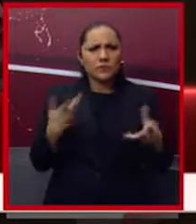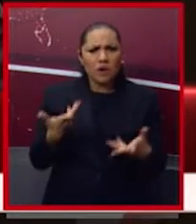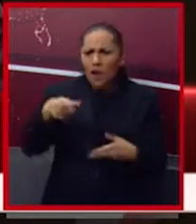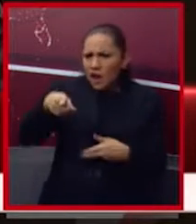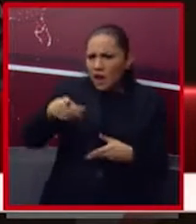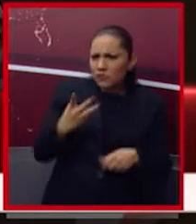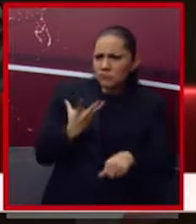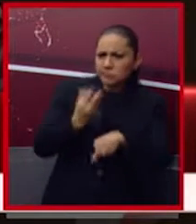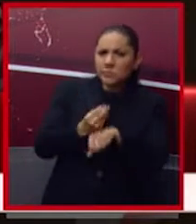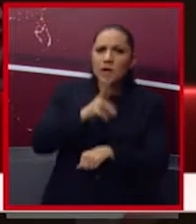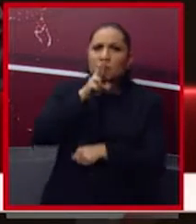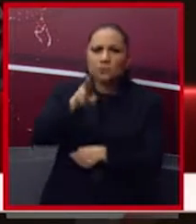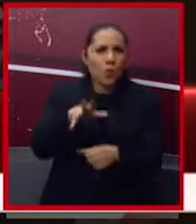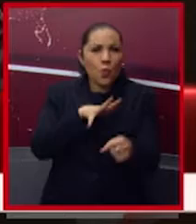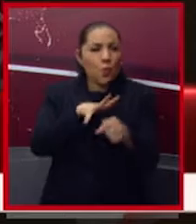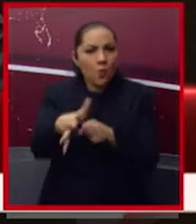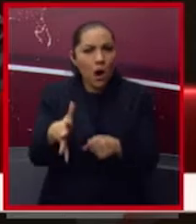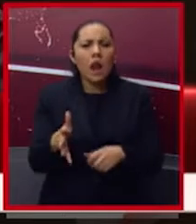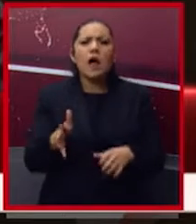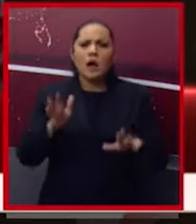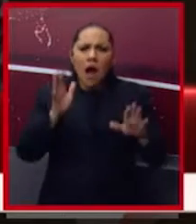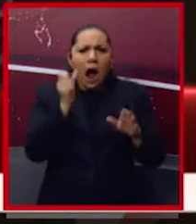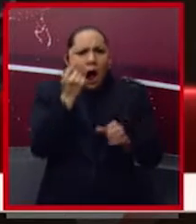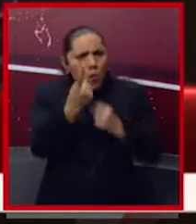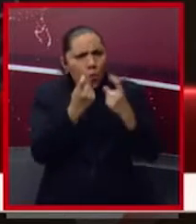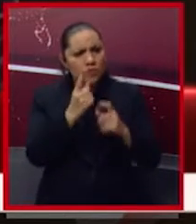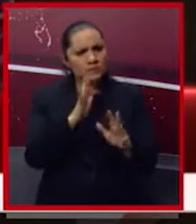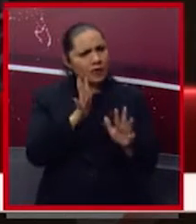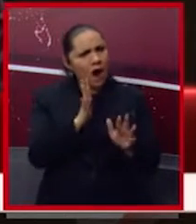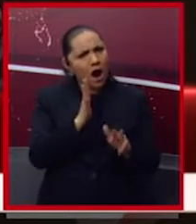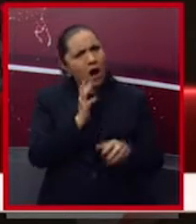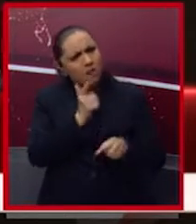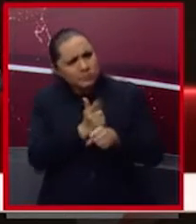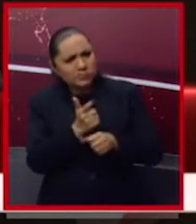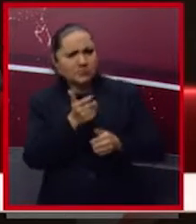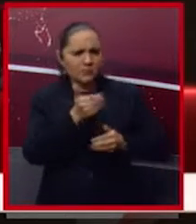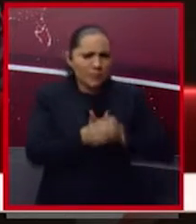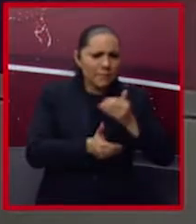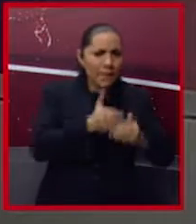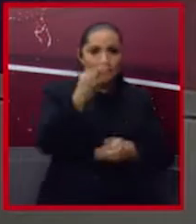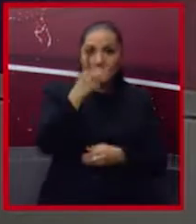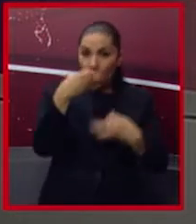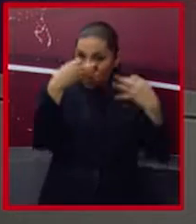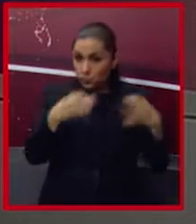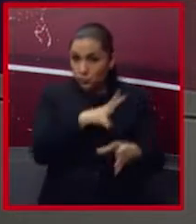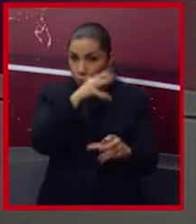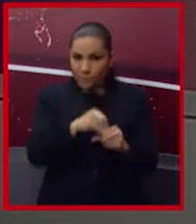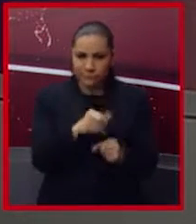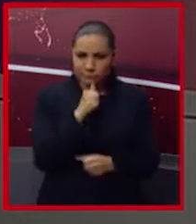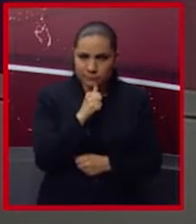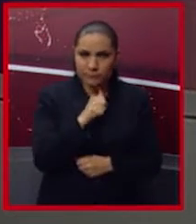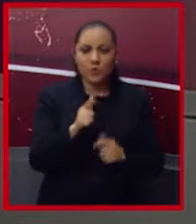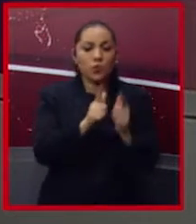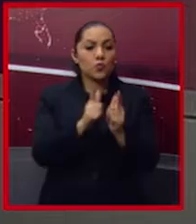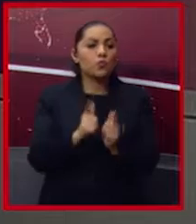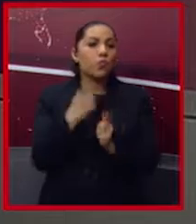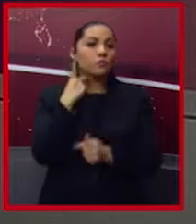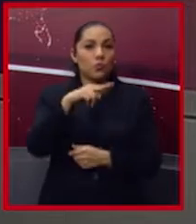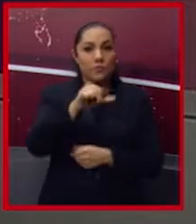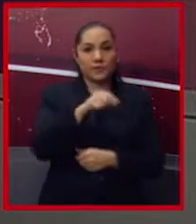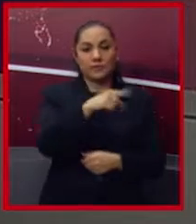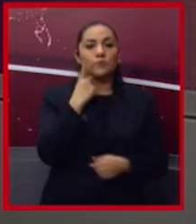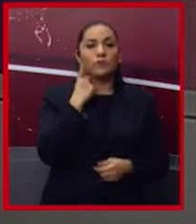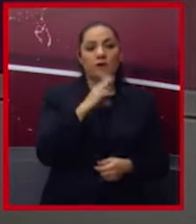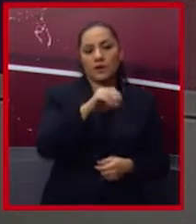hoy? Aunque se han dado pasos, indudablemente no hay forma de argumentar. Por la fracción de Nueva Alianza, el diputado Carlos